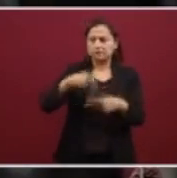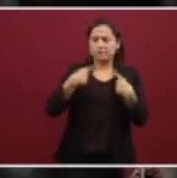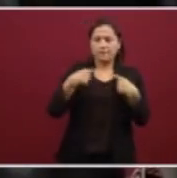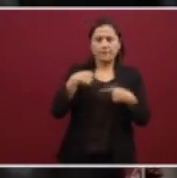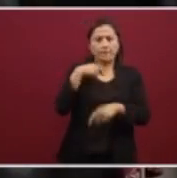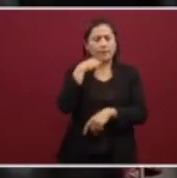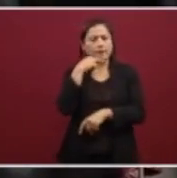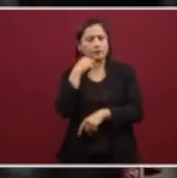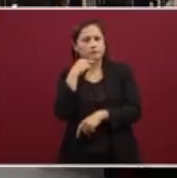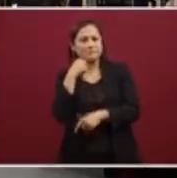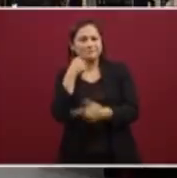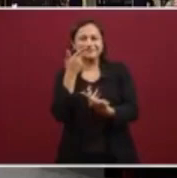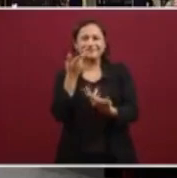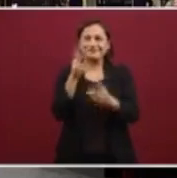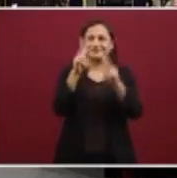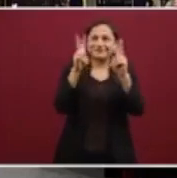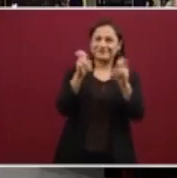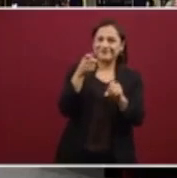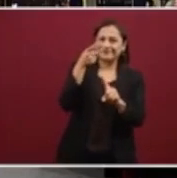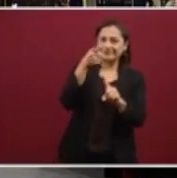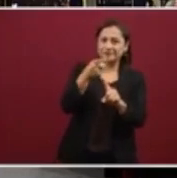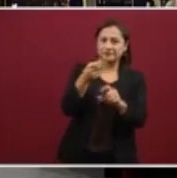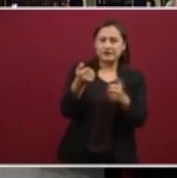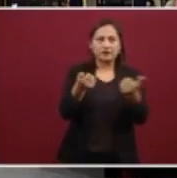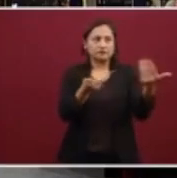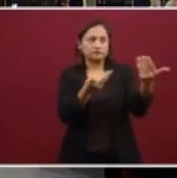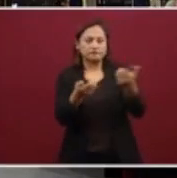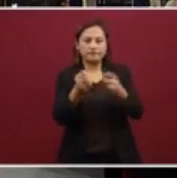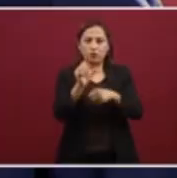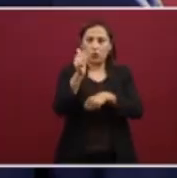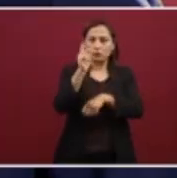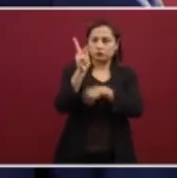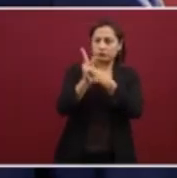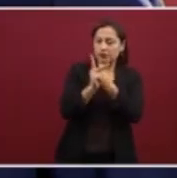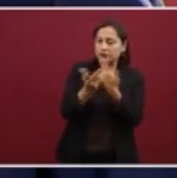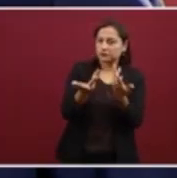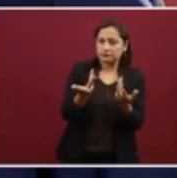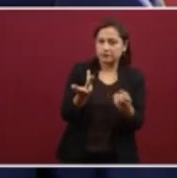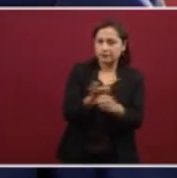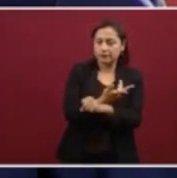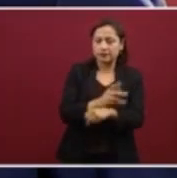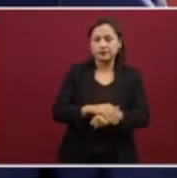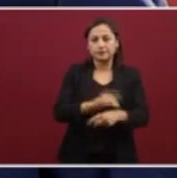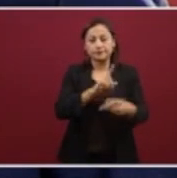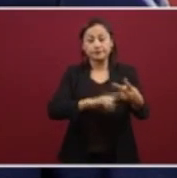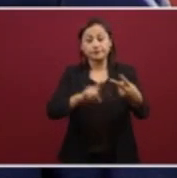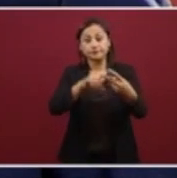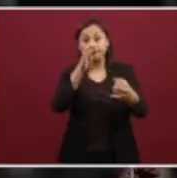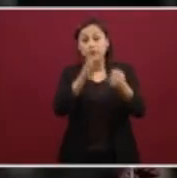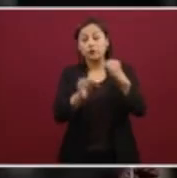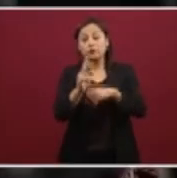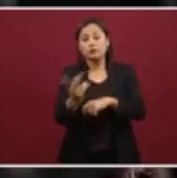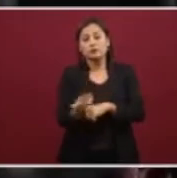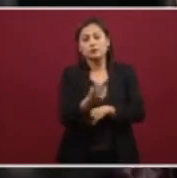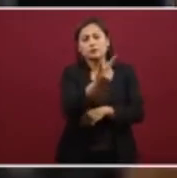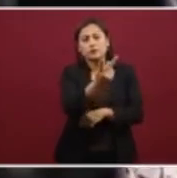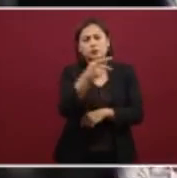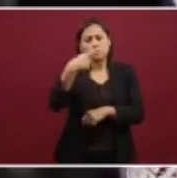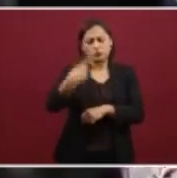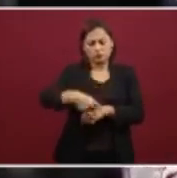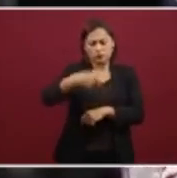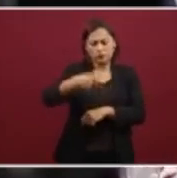la relación bilateral. Y por último, señor, ¿hasta dónde está dispuesto el gobierno de México